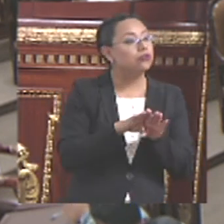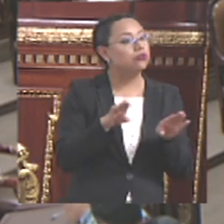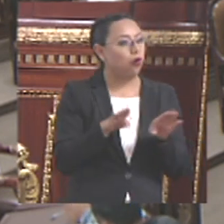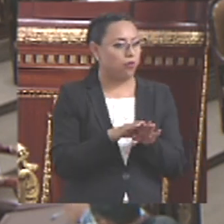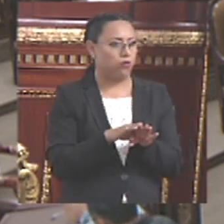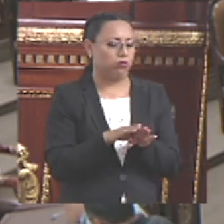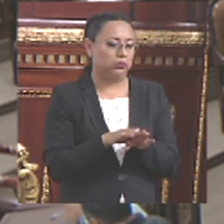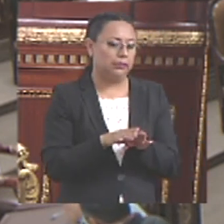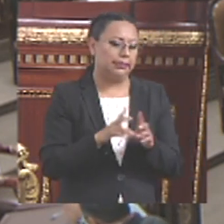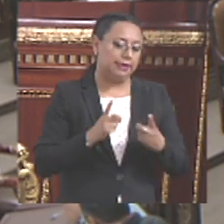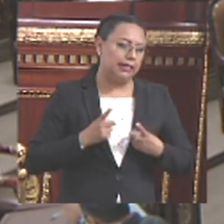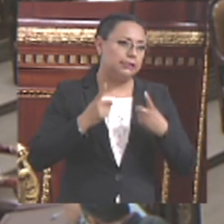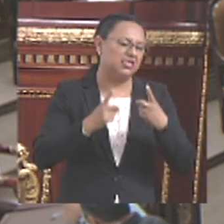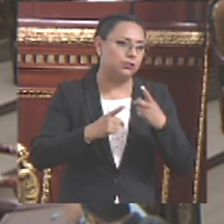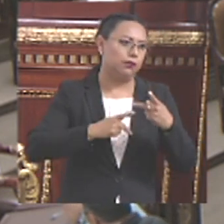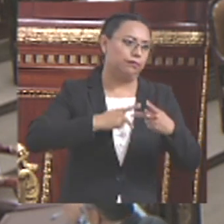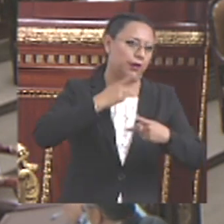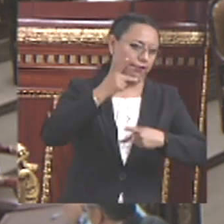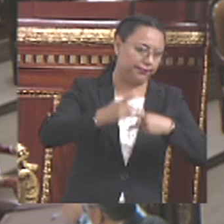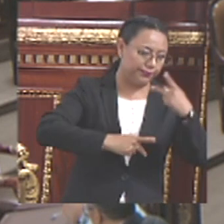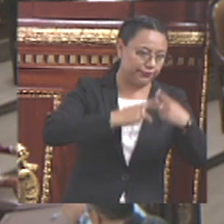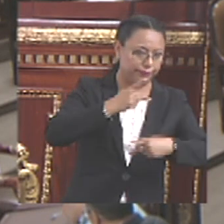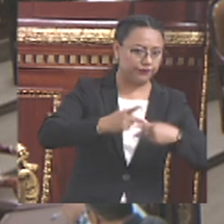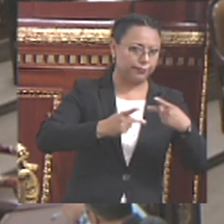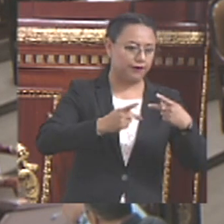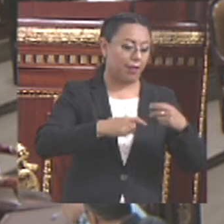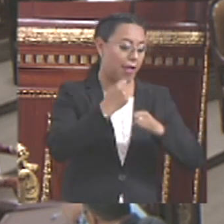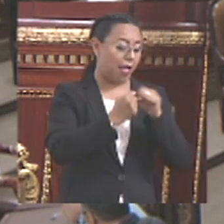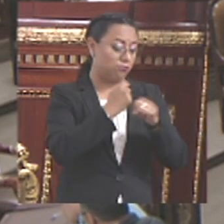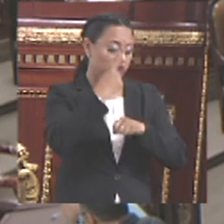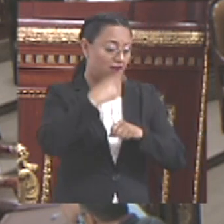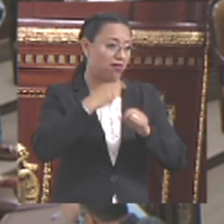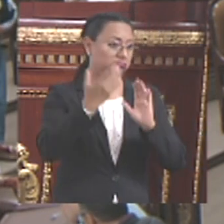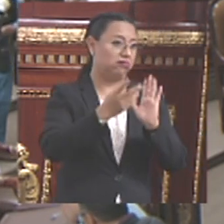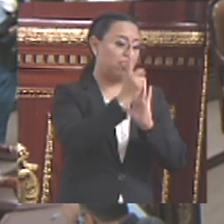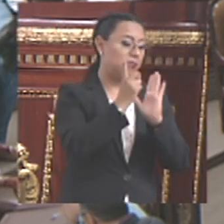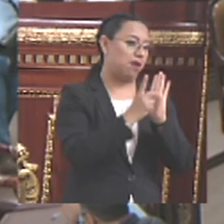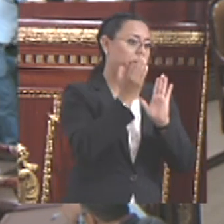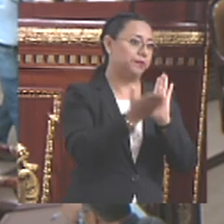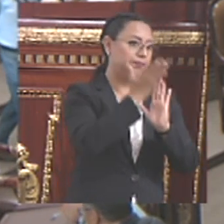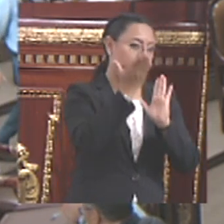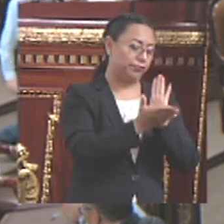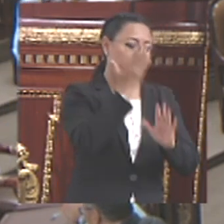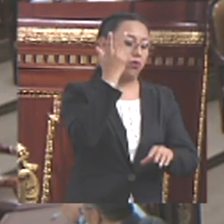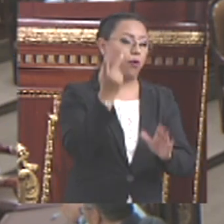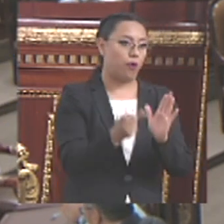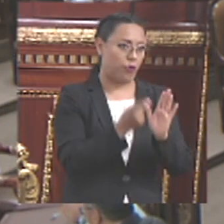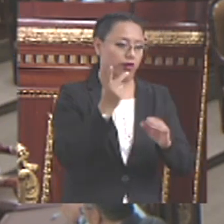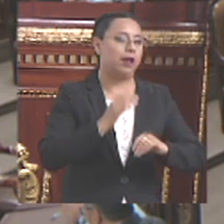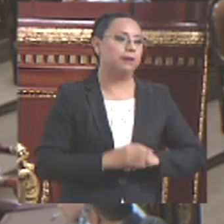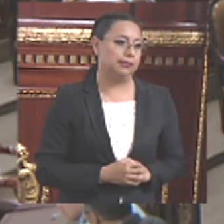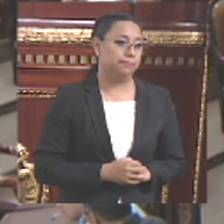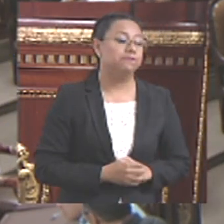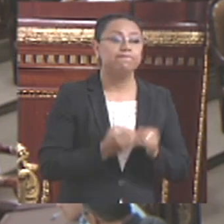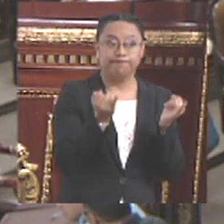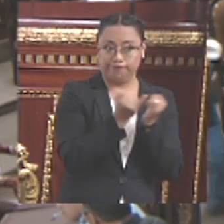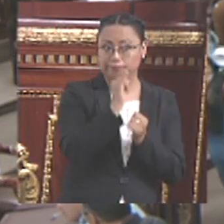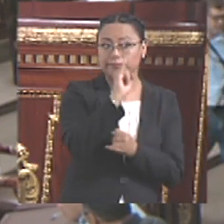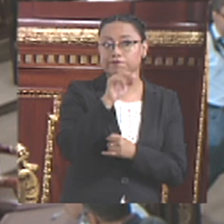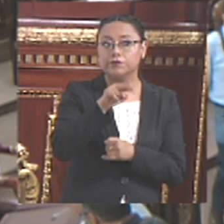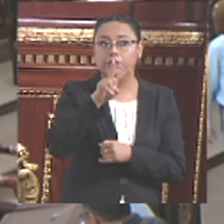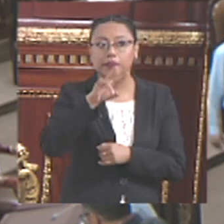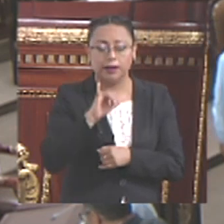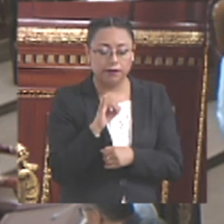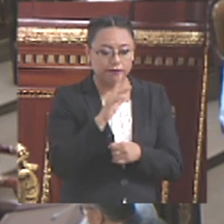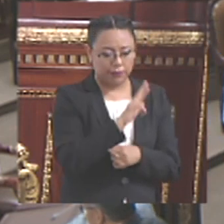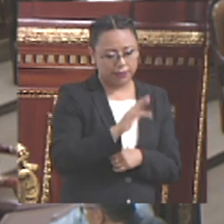varios años para que reconstruyan sus departamentos. También reconoció que la Comisión